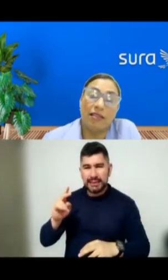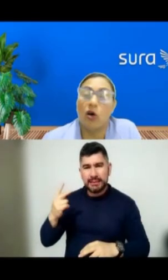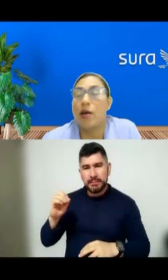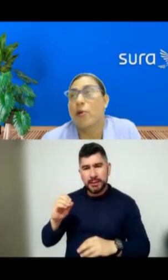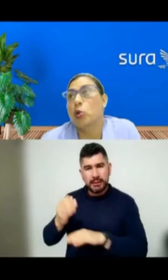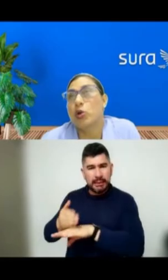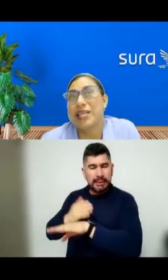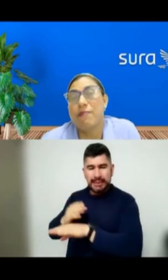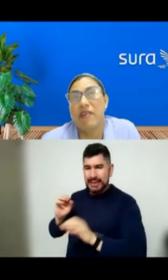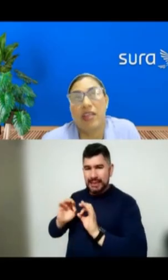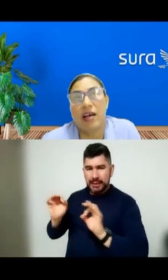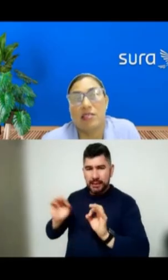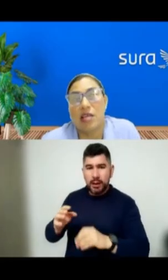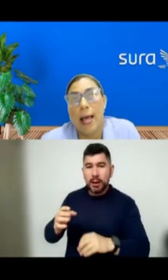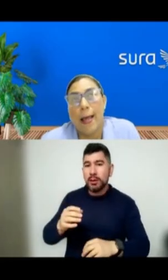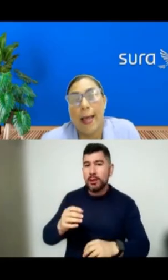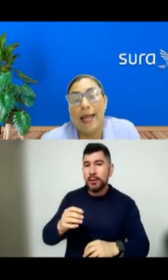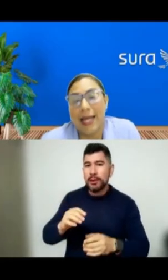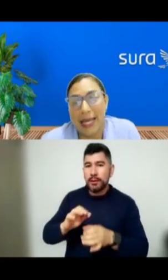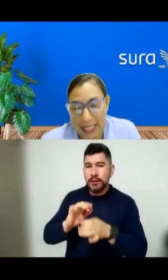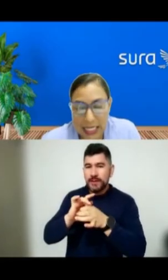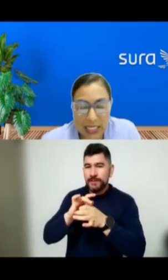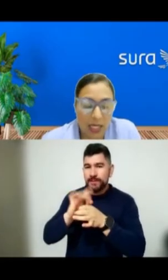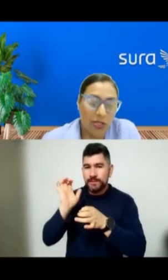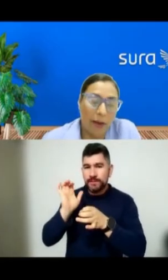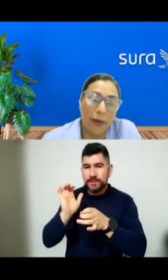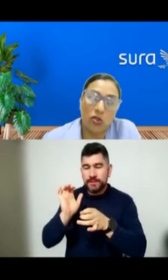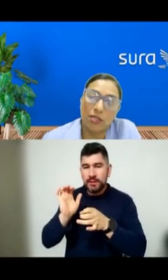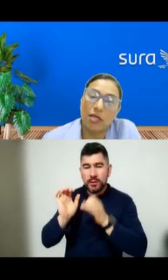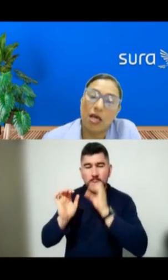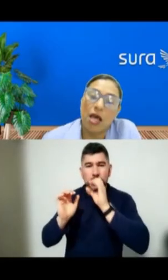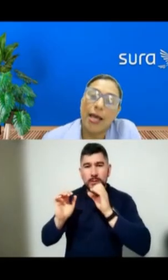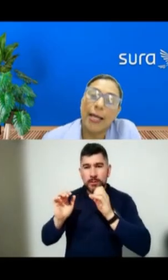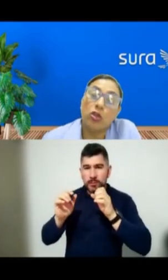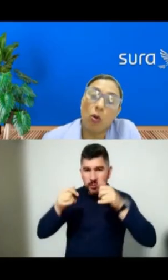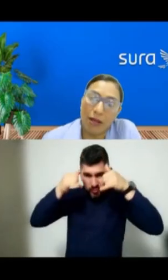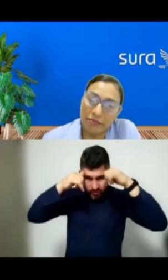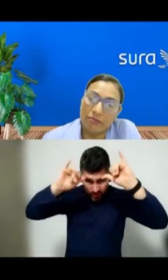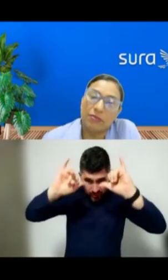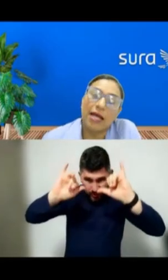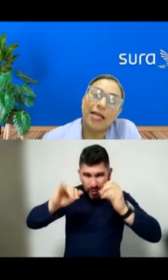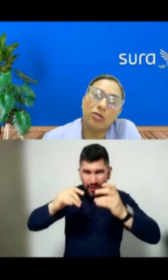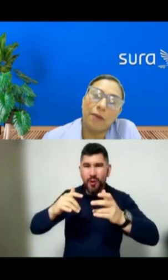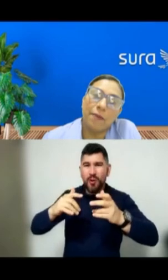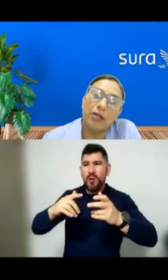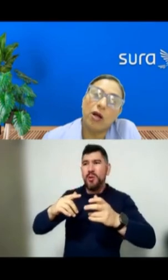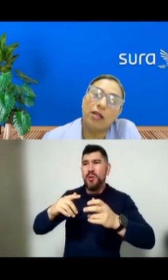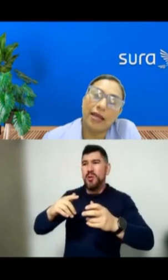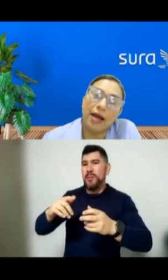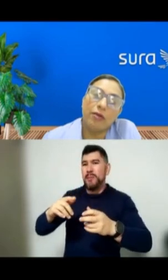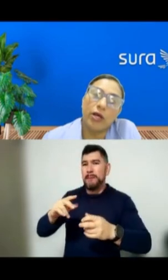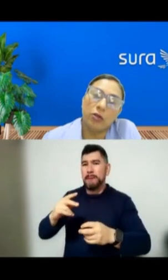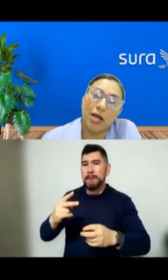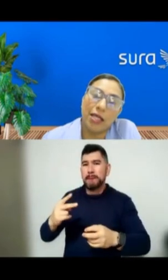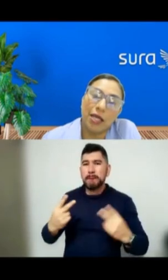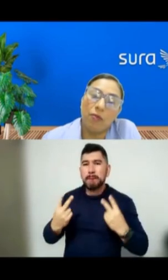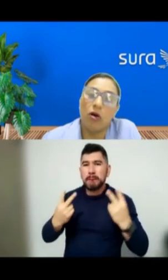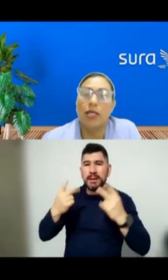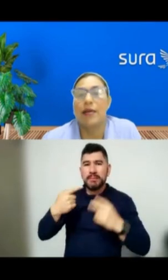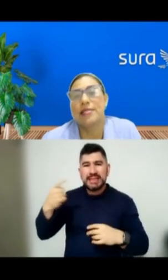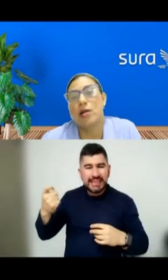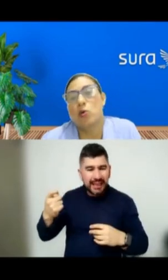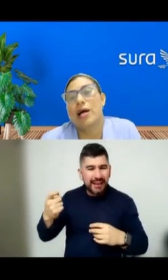drogas estimulantes o de pronto esas bebidas energéticas que muchas personas toman, ¿verdad? Que eso también nos altera